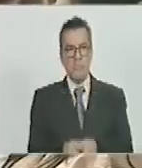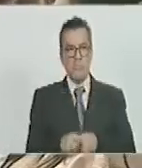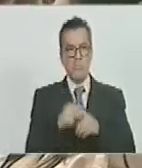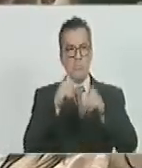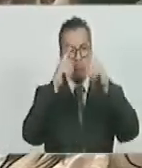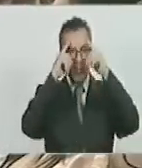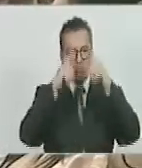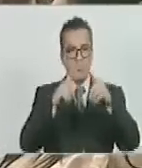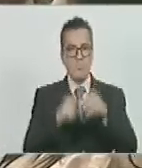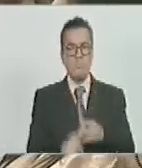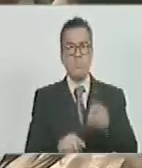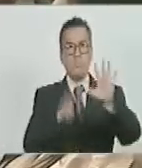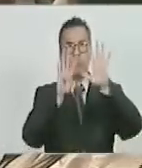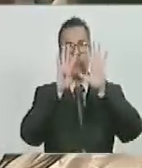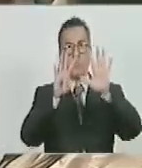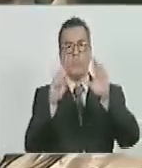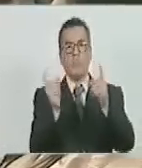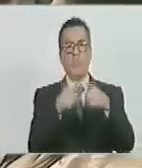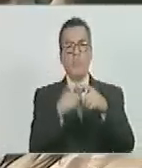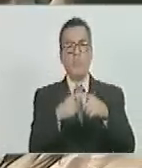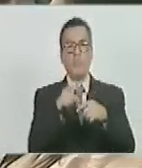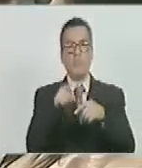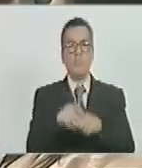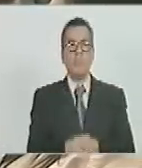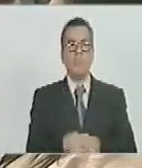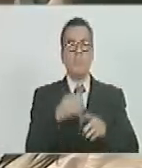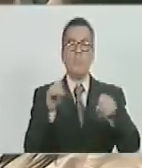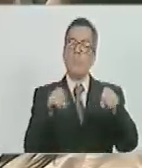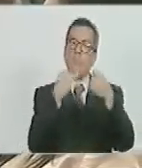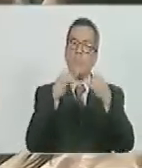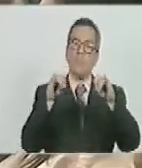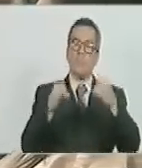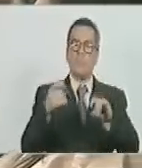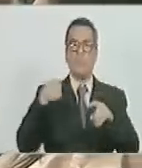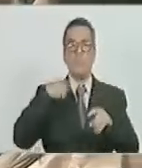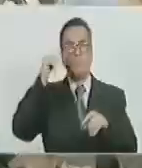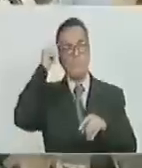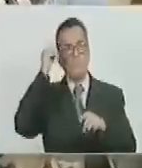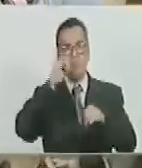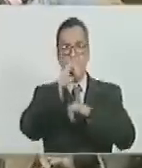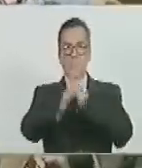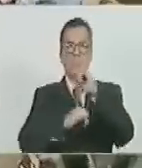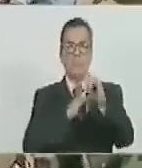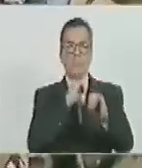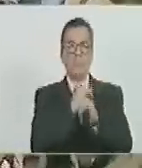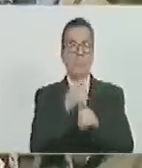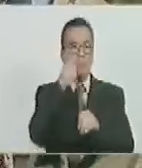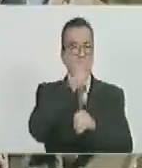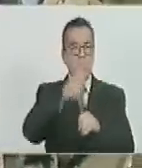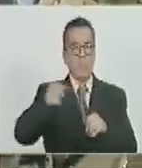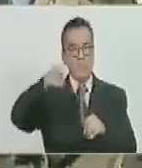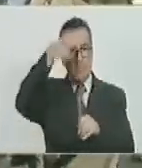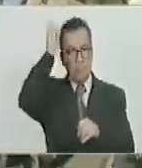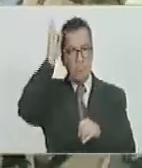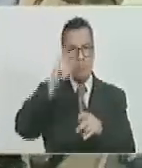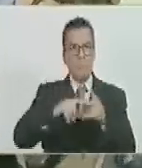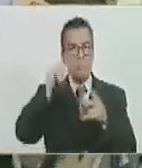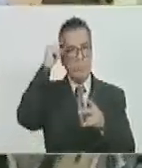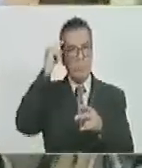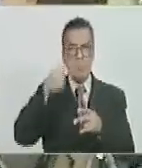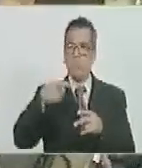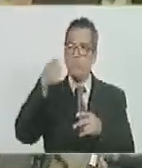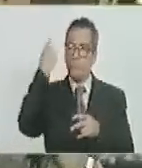cada 9 de agosto se conmemora o se celebra el Día Internacional de los Pueblos Indígenas, un día como